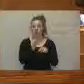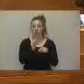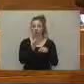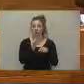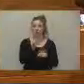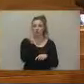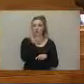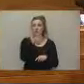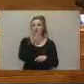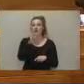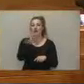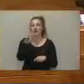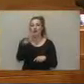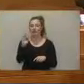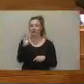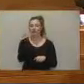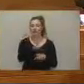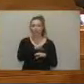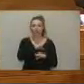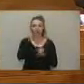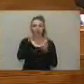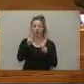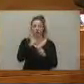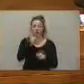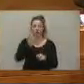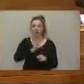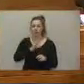Ignacio Prendes, a la consejera de Educación. Señor Prendes tiene la palabra.